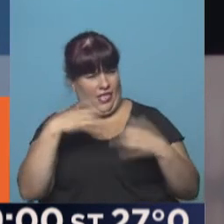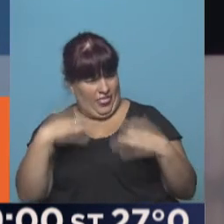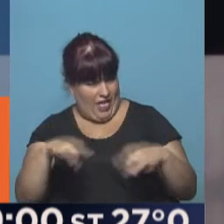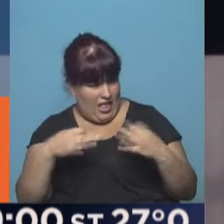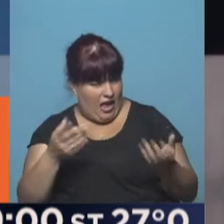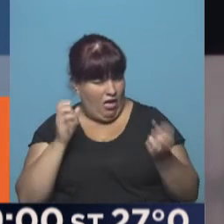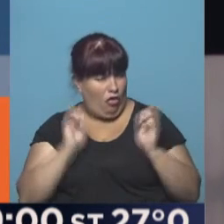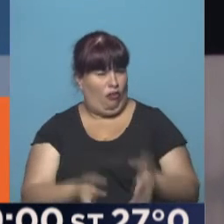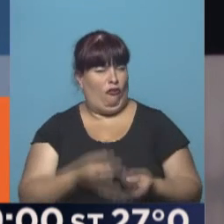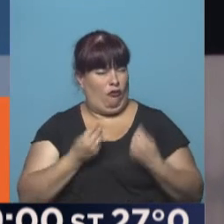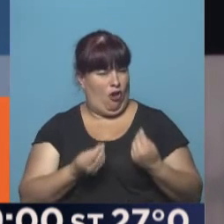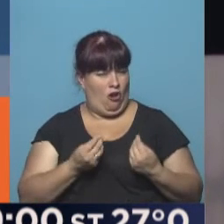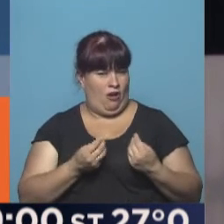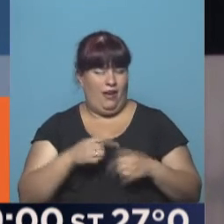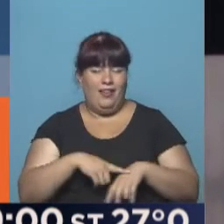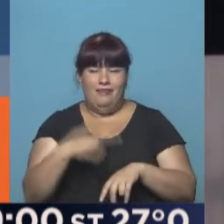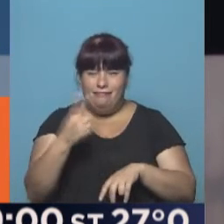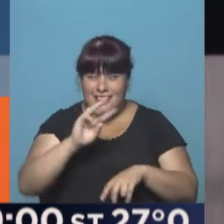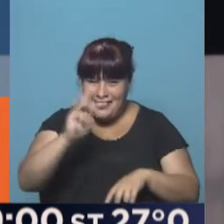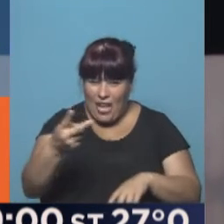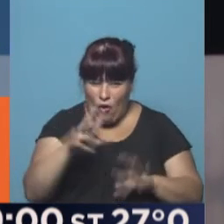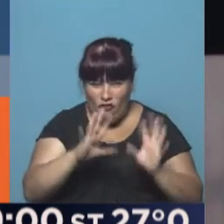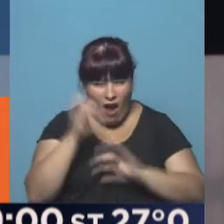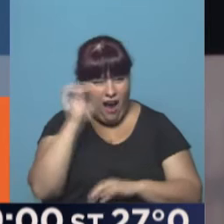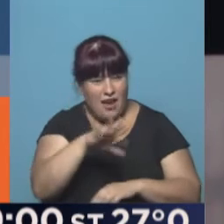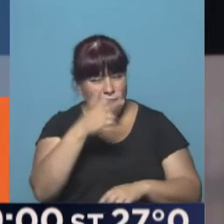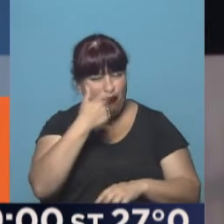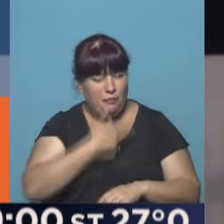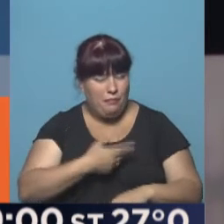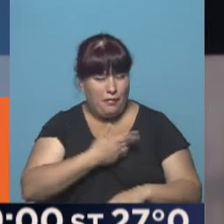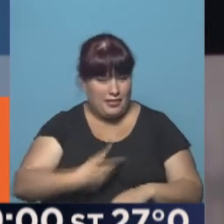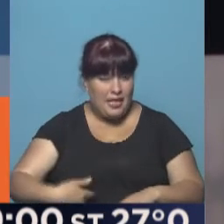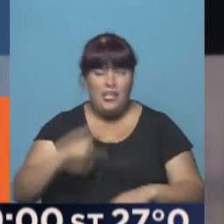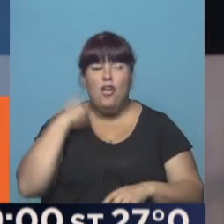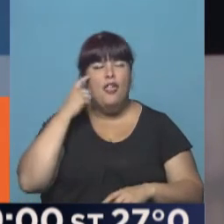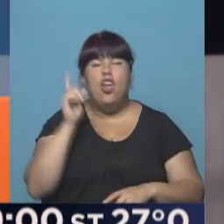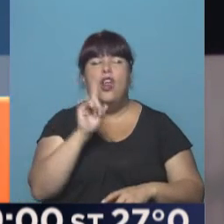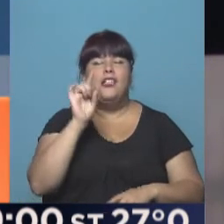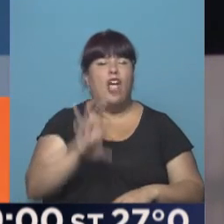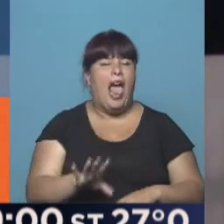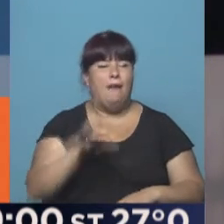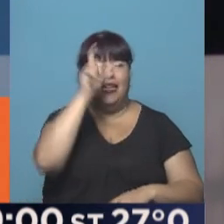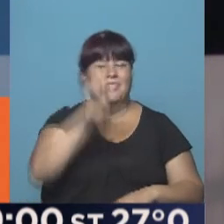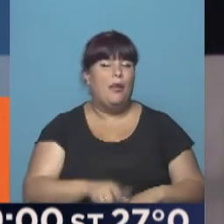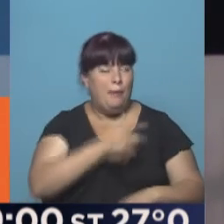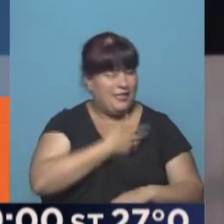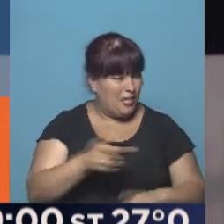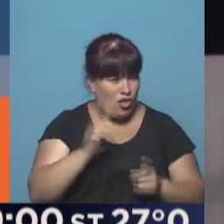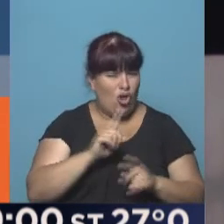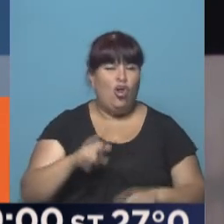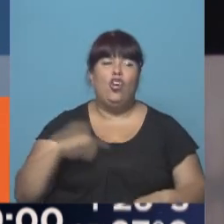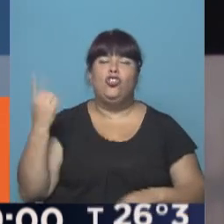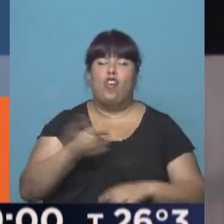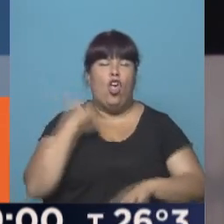la vulnerabilidad, ya un segundo incidente con estas características. Y yo insisto que no es solamente en la figura del presidente. Todos